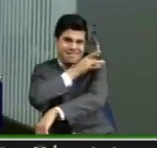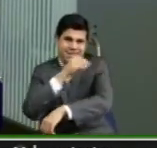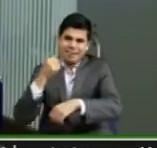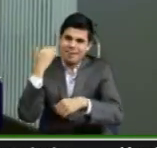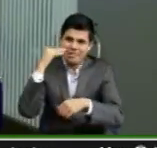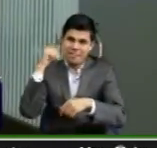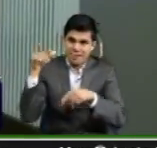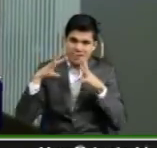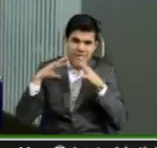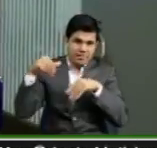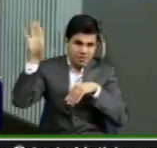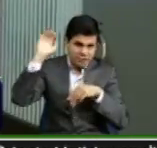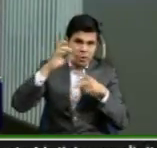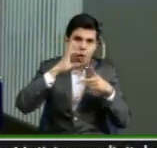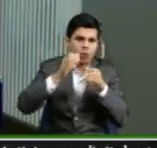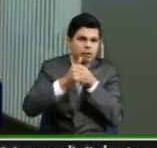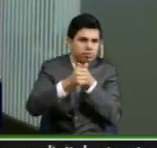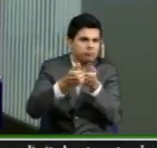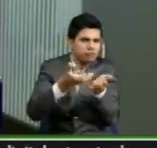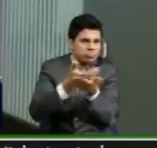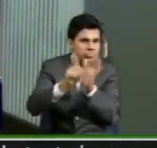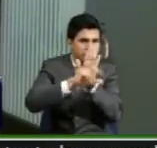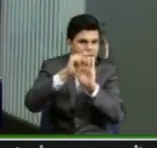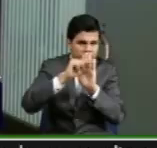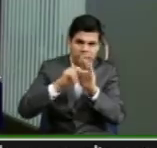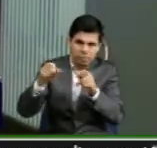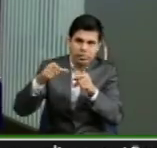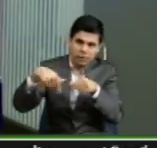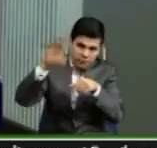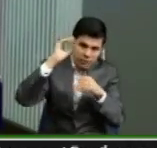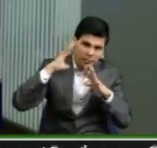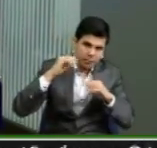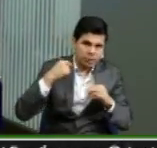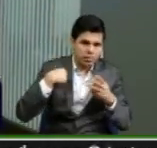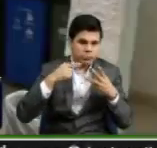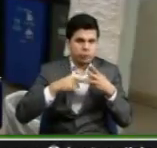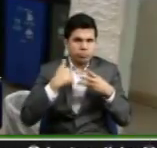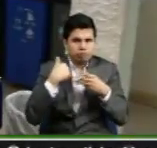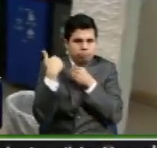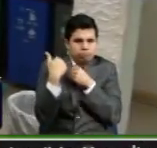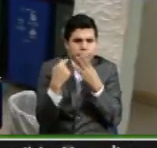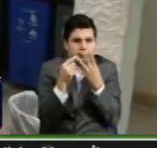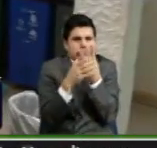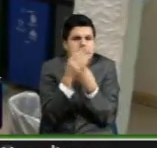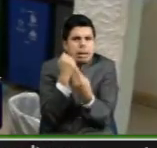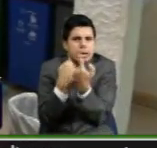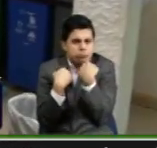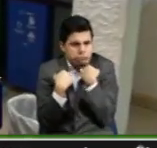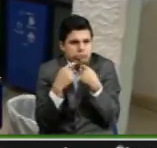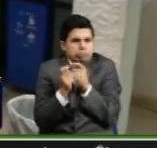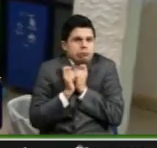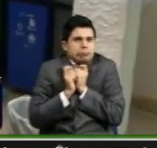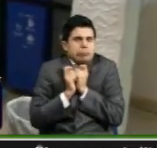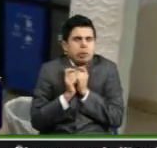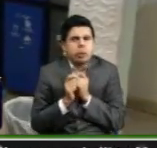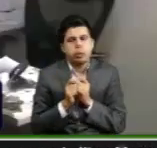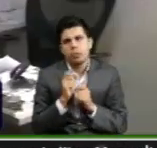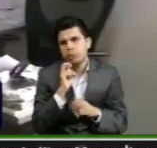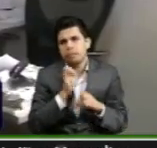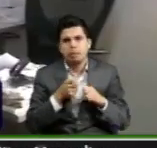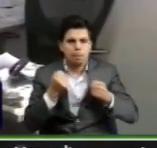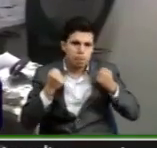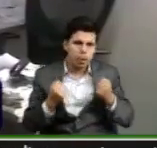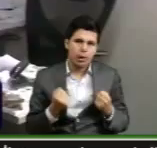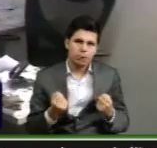orientador jurídico que está en vacaciones y desempeñando las funciones propias de mi cargo según los trabajadores la deficiente infraestructura de las